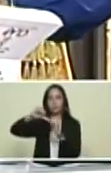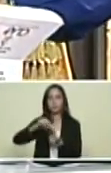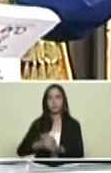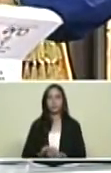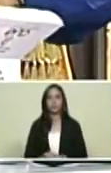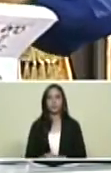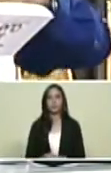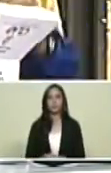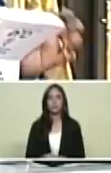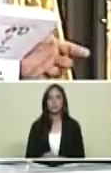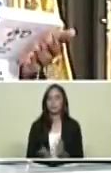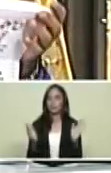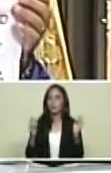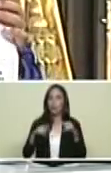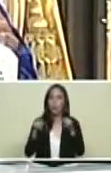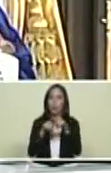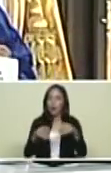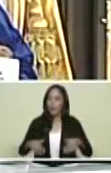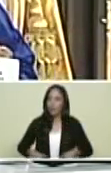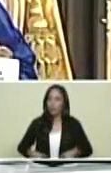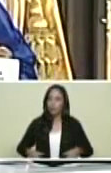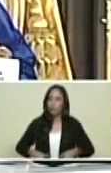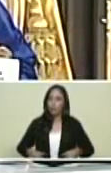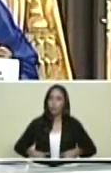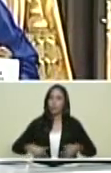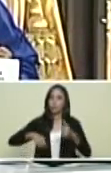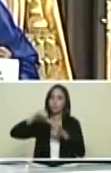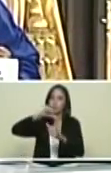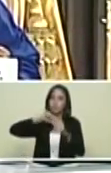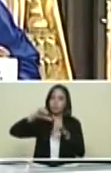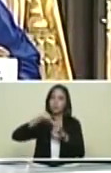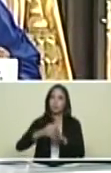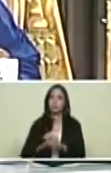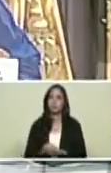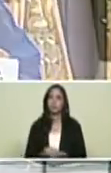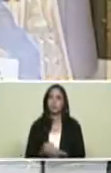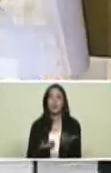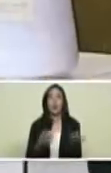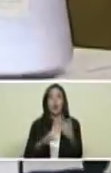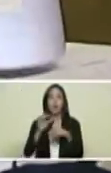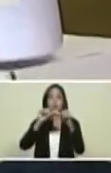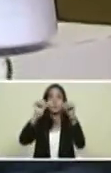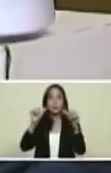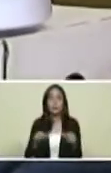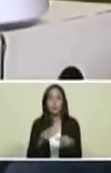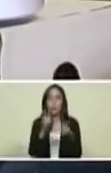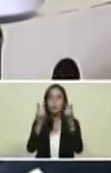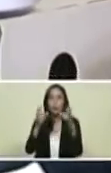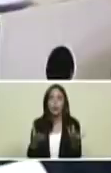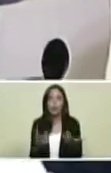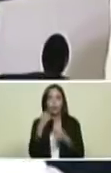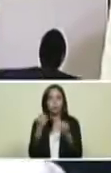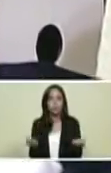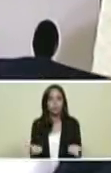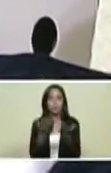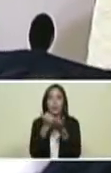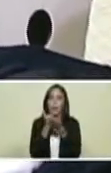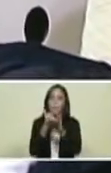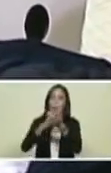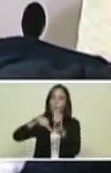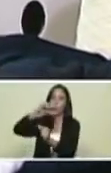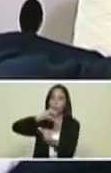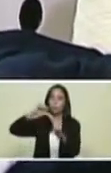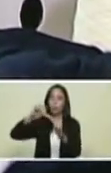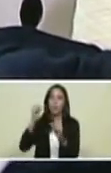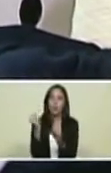Es el esfuerzo que hace un pueblo por su propia felicidad, por construir un nuevo sistema social, donde con el trabajo